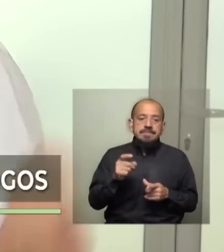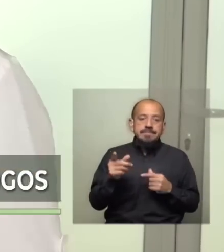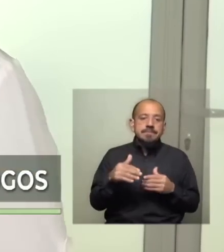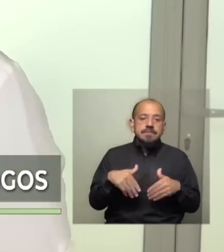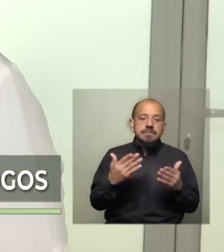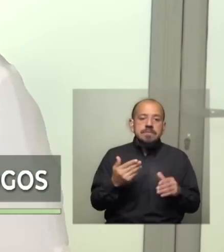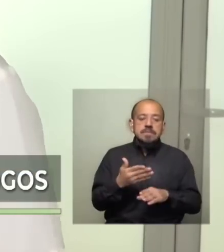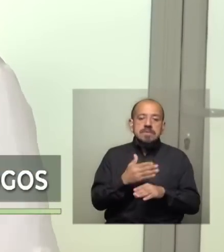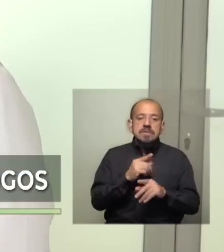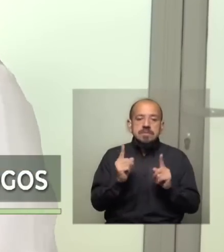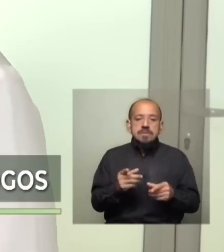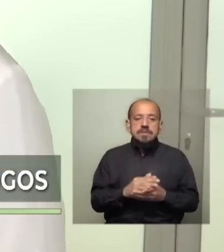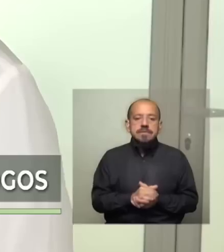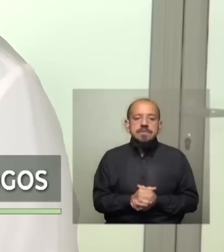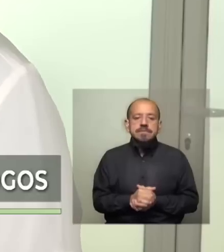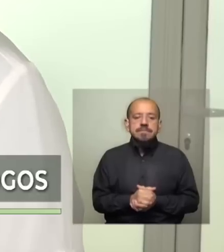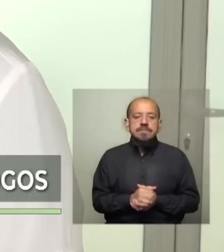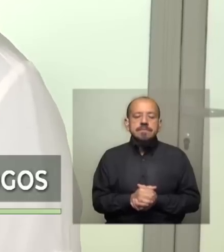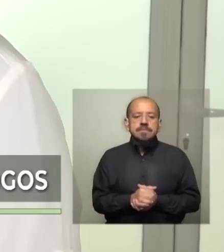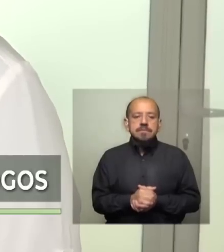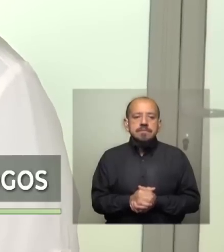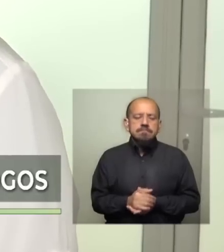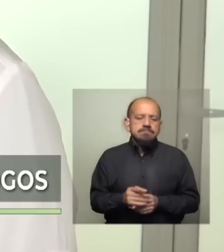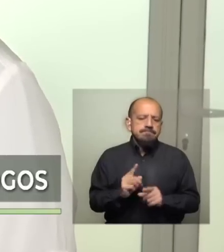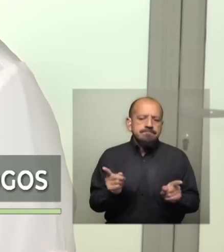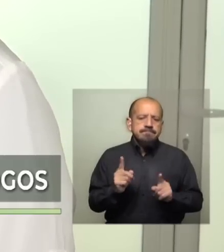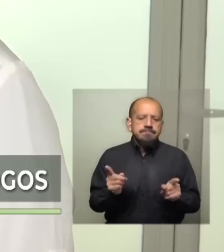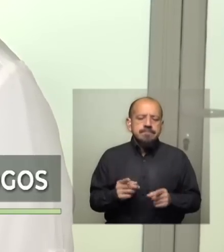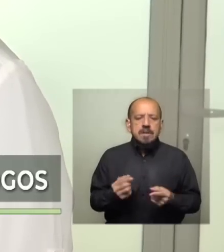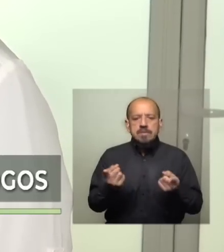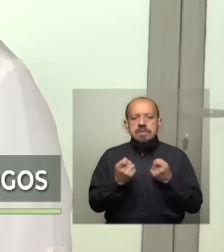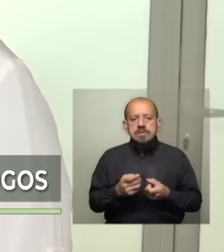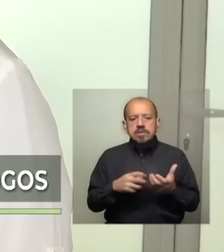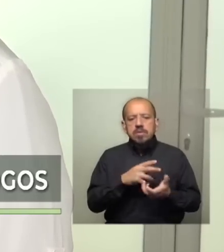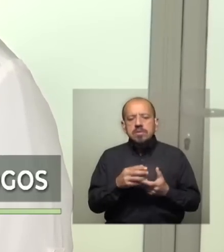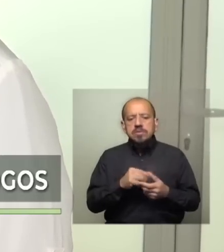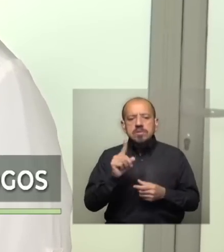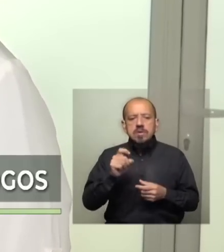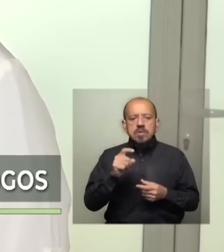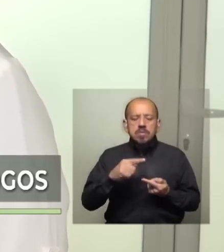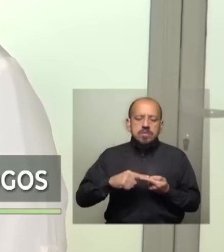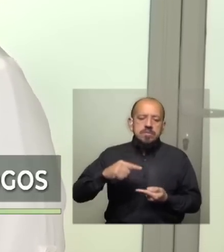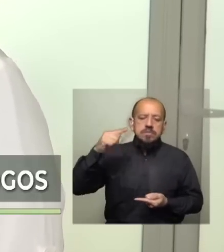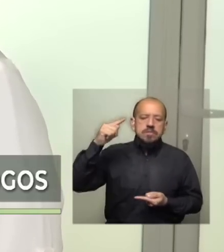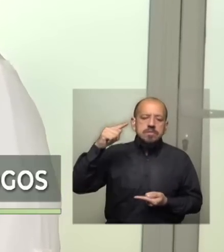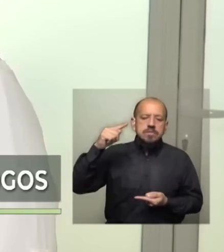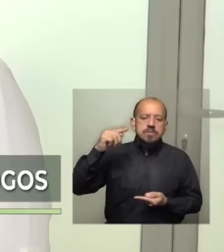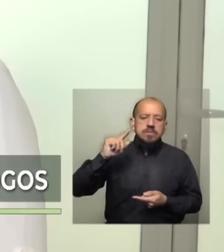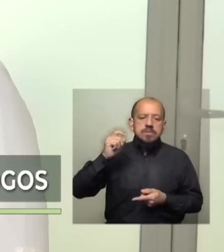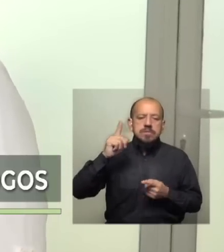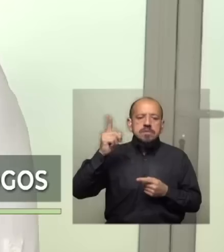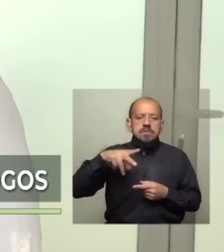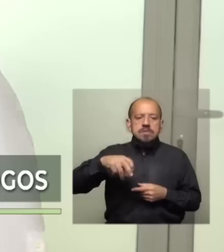al agua de antes también no es necesario que nos estemos este enjuagando o algo con agua embotellada podemos hacerlo todavía con el agua